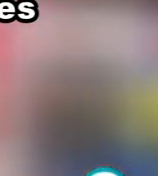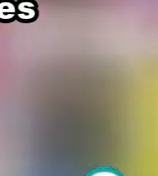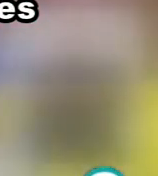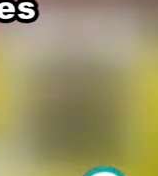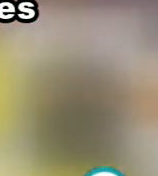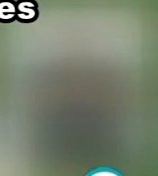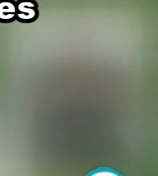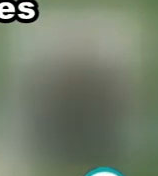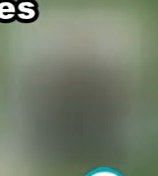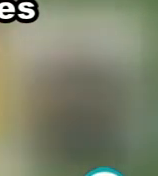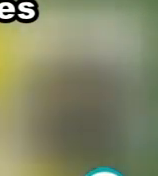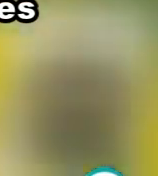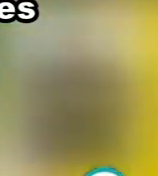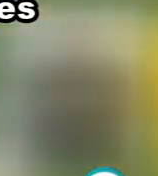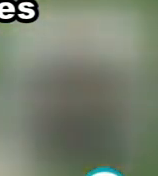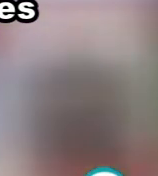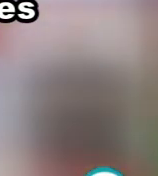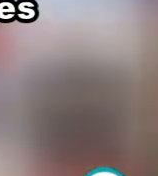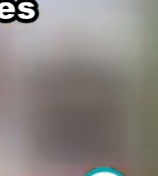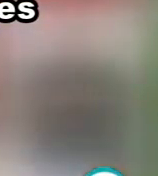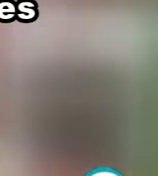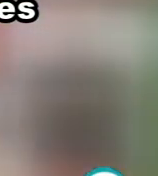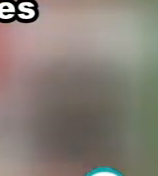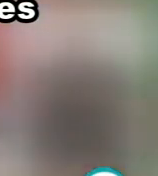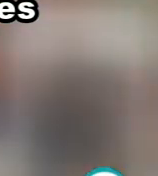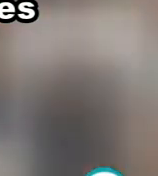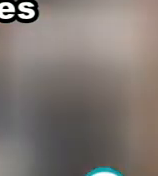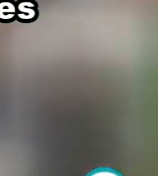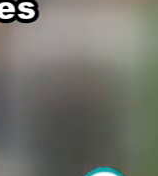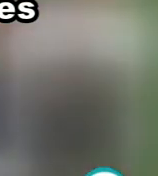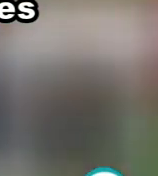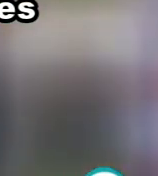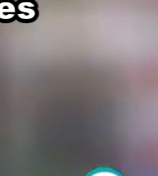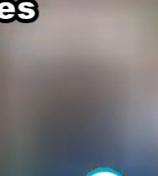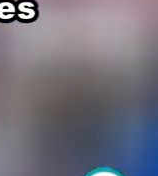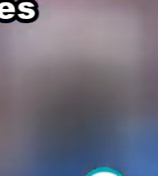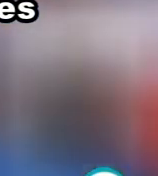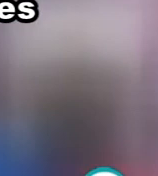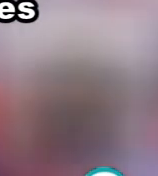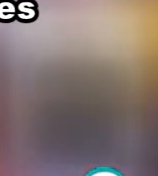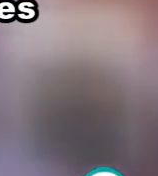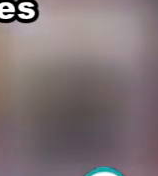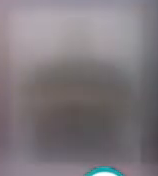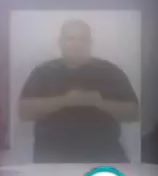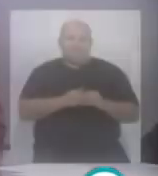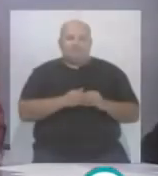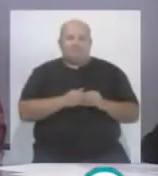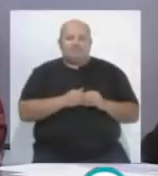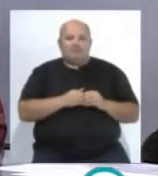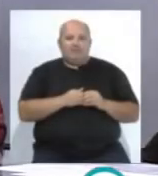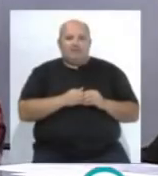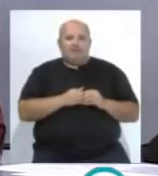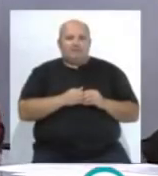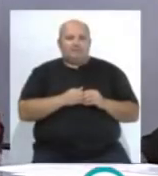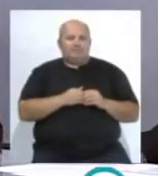esperaba y en cierta manera hizo como el del Tenerife que pensaba que el balón se veía ahí fuera y no hace ni la estirada, ¿eh? Es prácticamente dejarse de caer. Es fuerte,